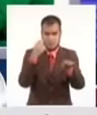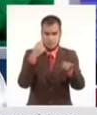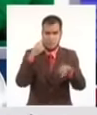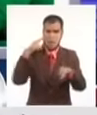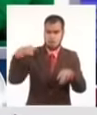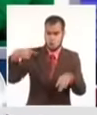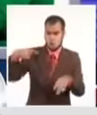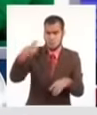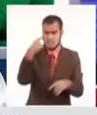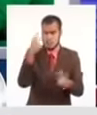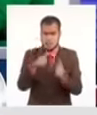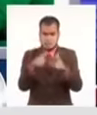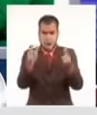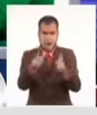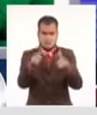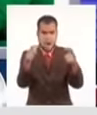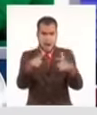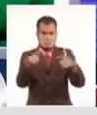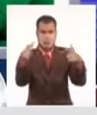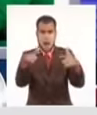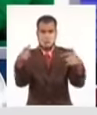número que se diagnostica, de